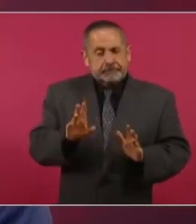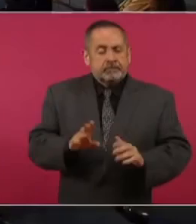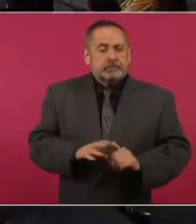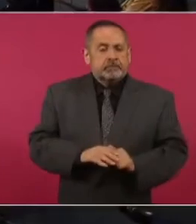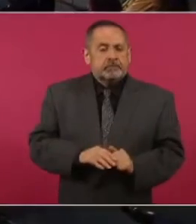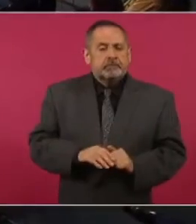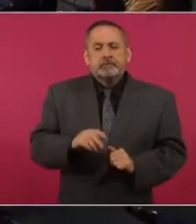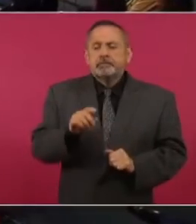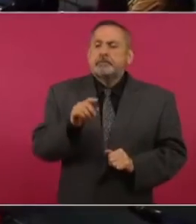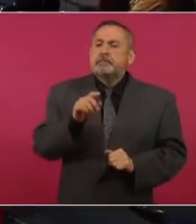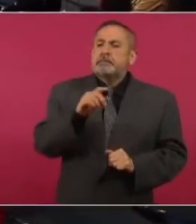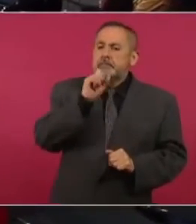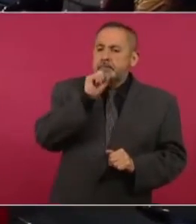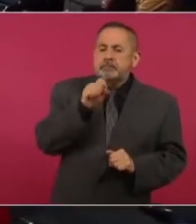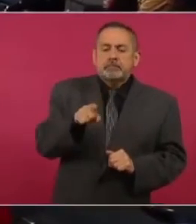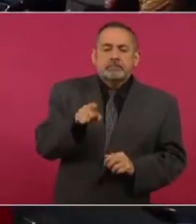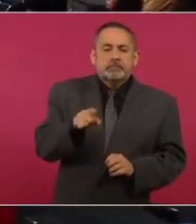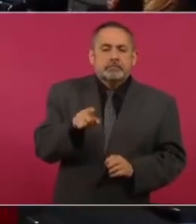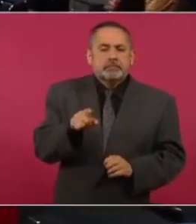Además,